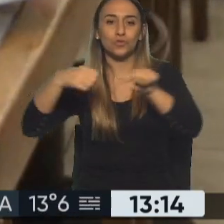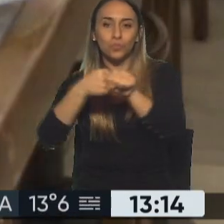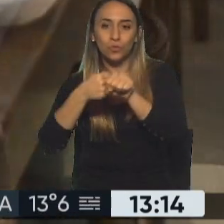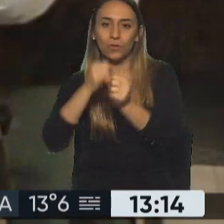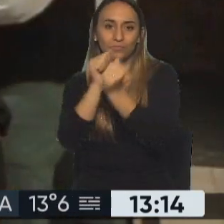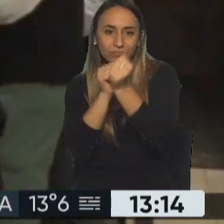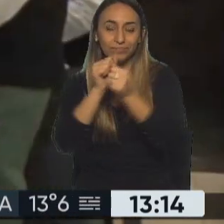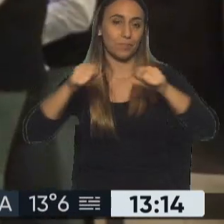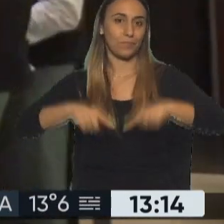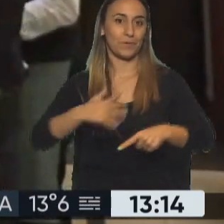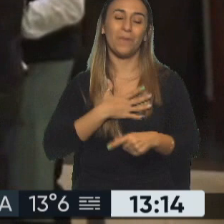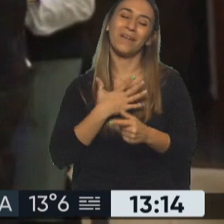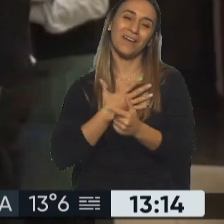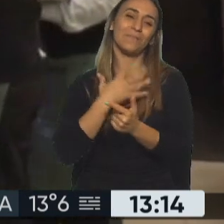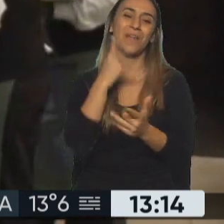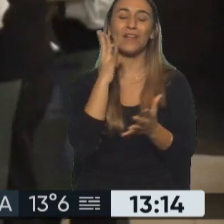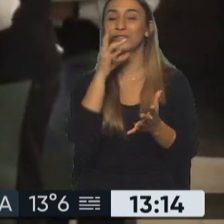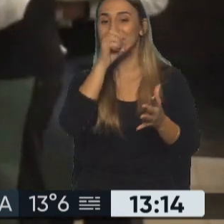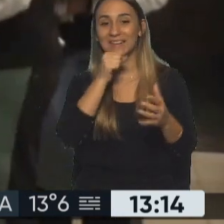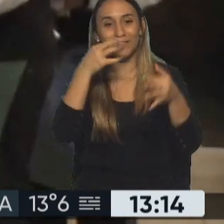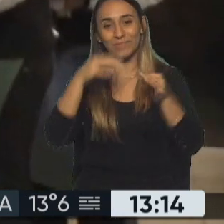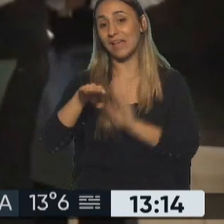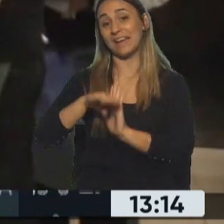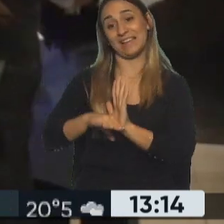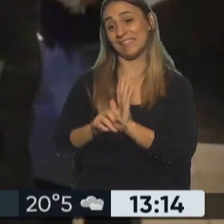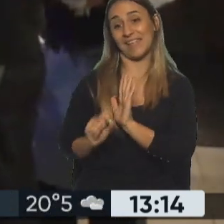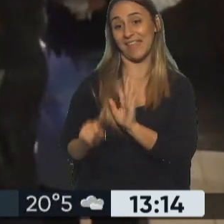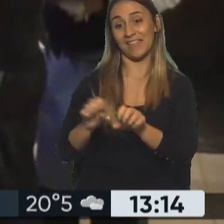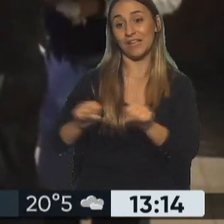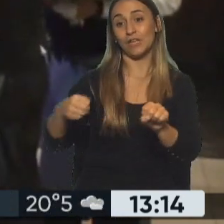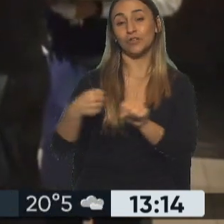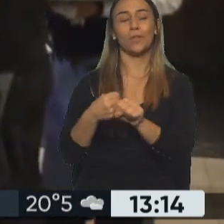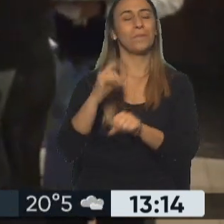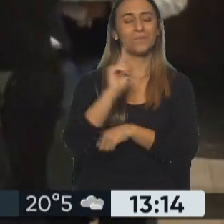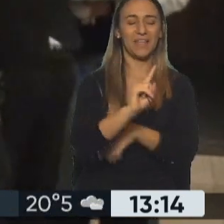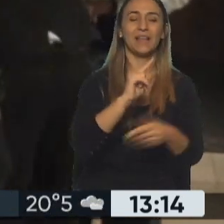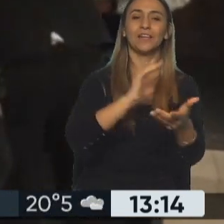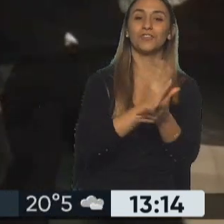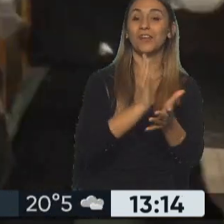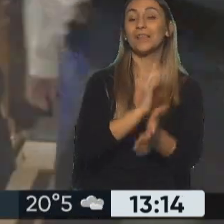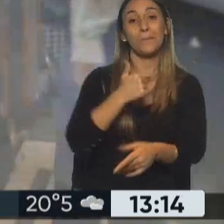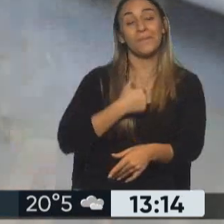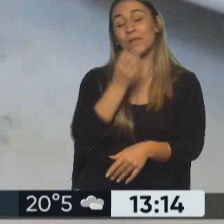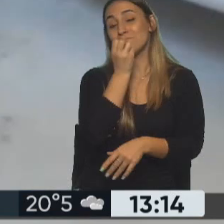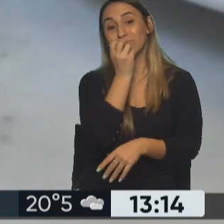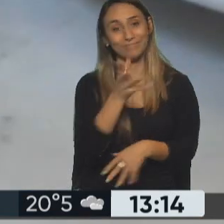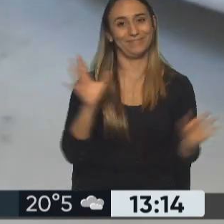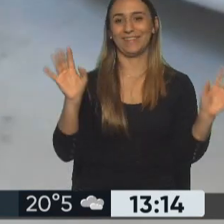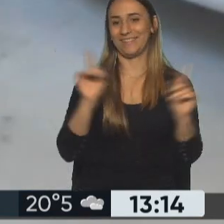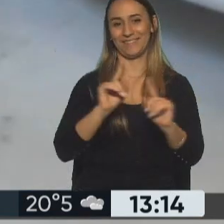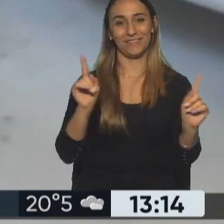acá bueno el secreto la receta del churro del chocolate perdón pero no te los puedo decir no se los puedo comentar